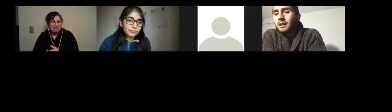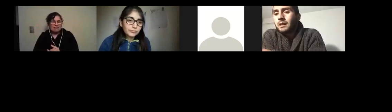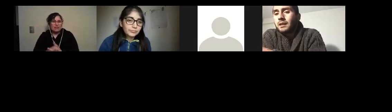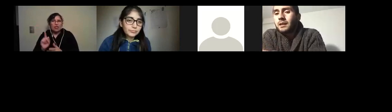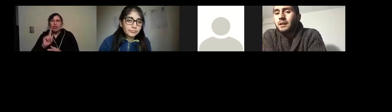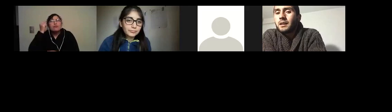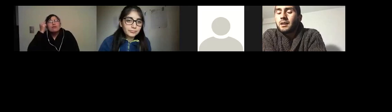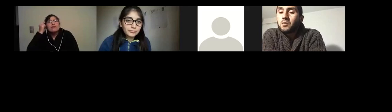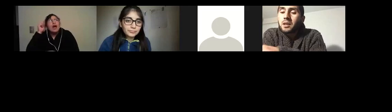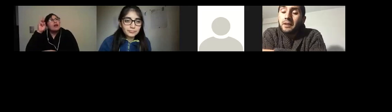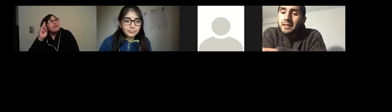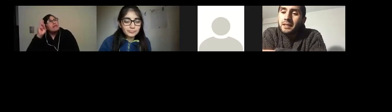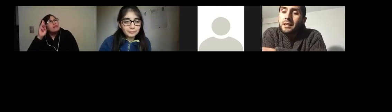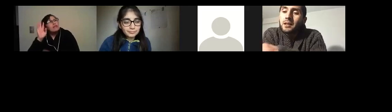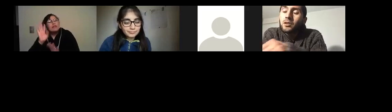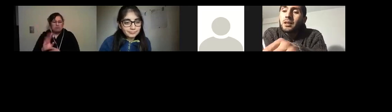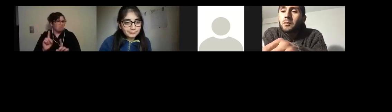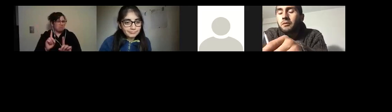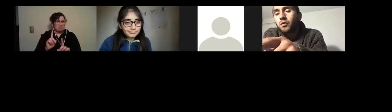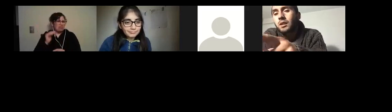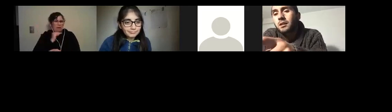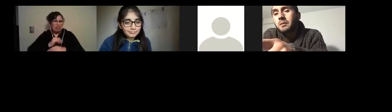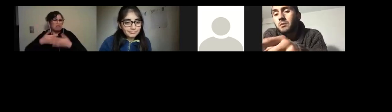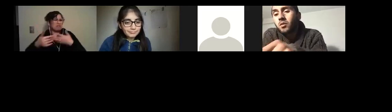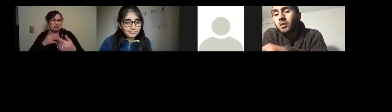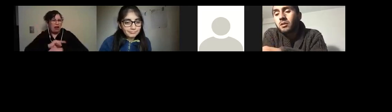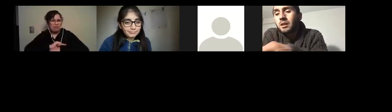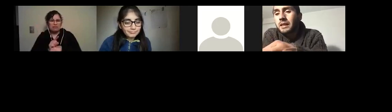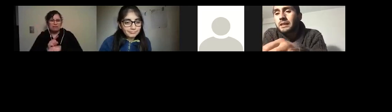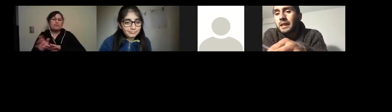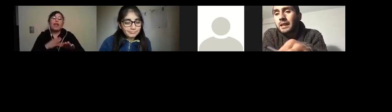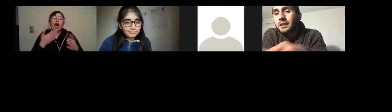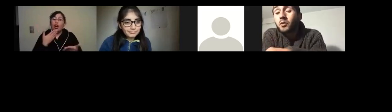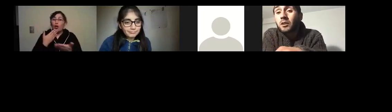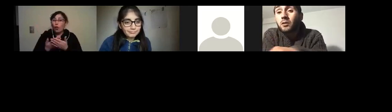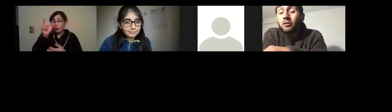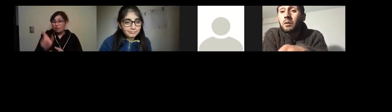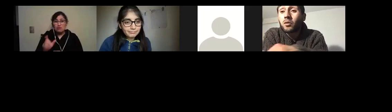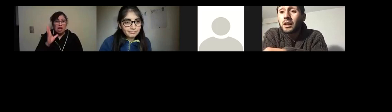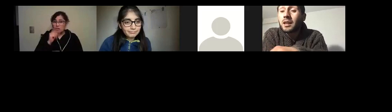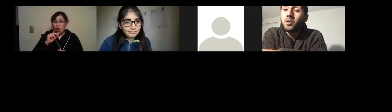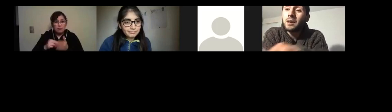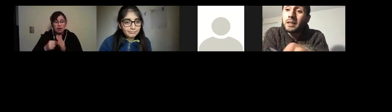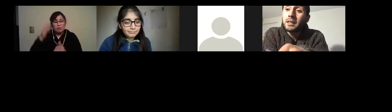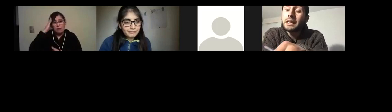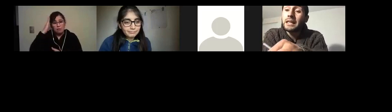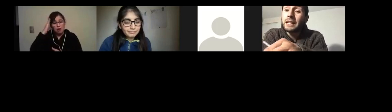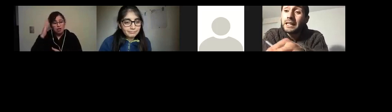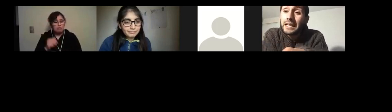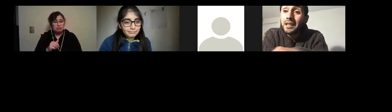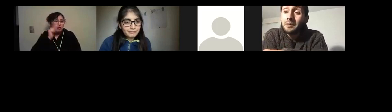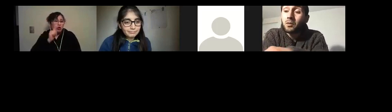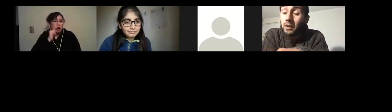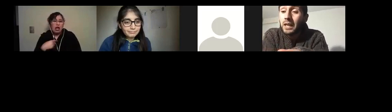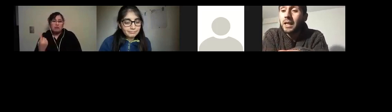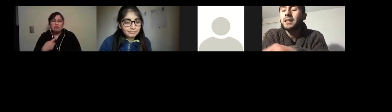Uh, y muchas veces quienes no tenemos dificultades de memoria o de demencia, hacemos esto de forma cotidiana, muchas veces en el